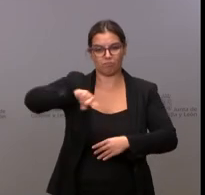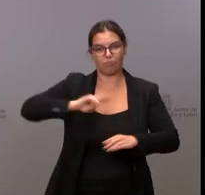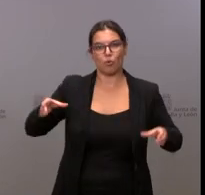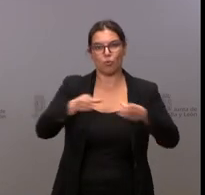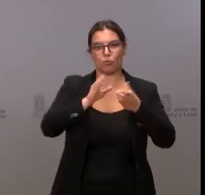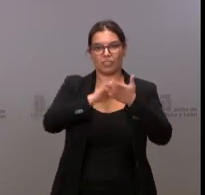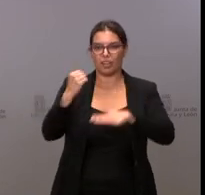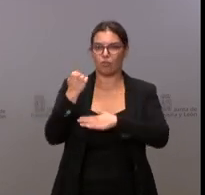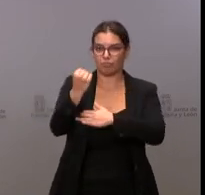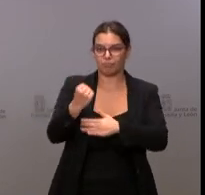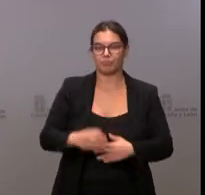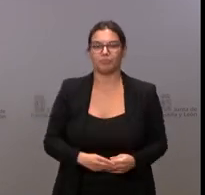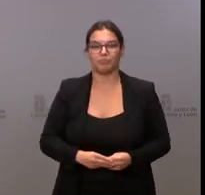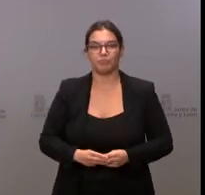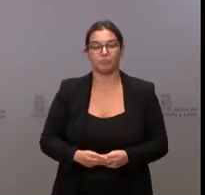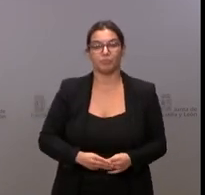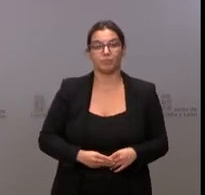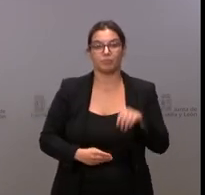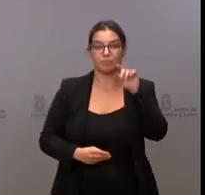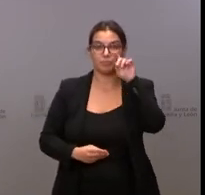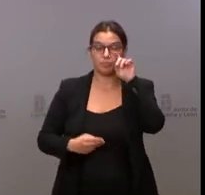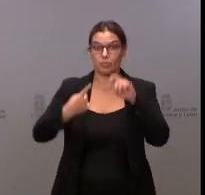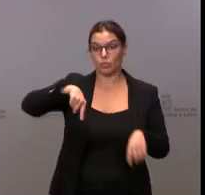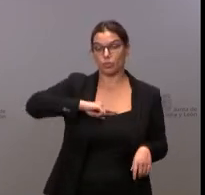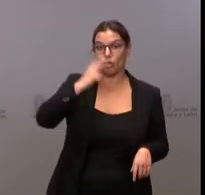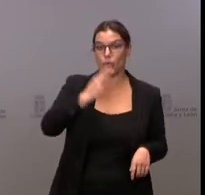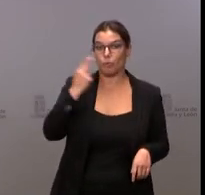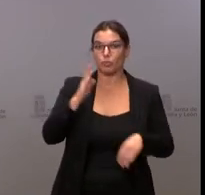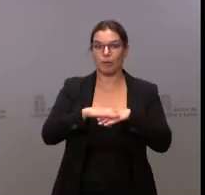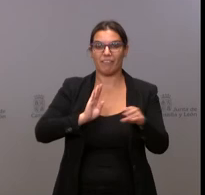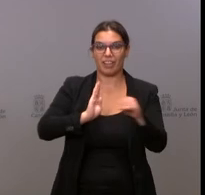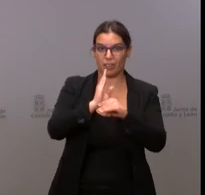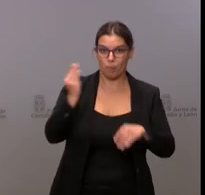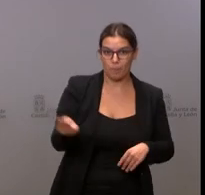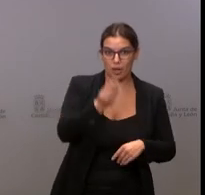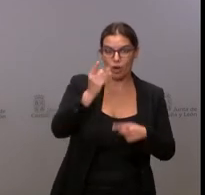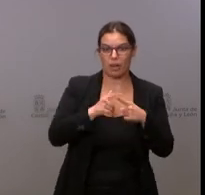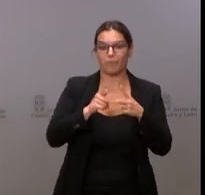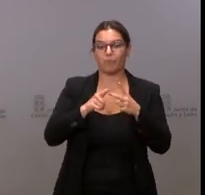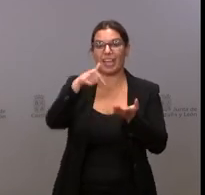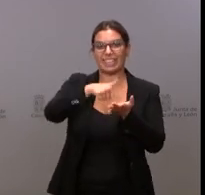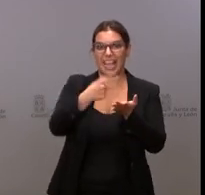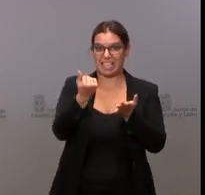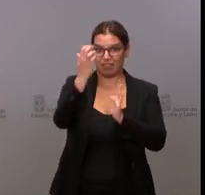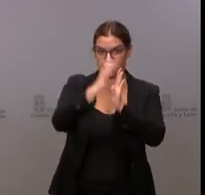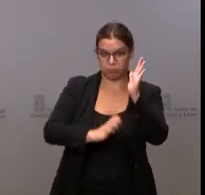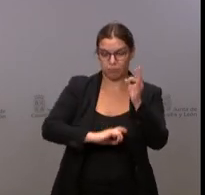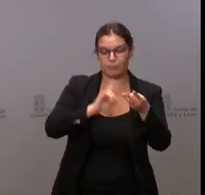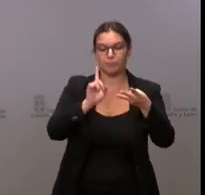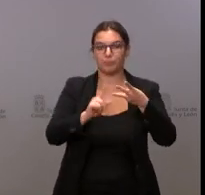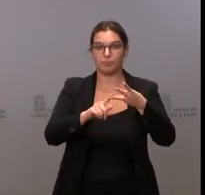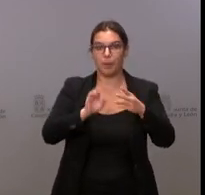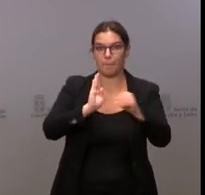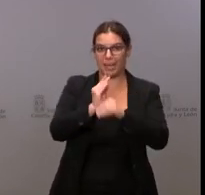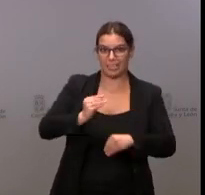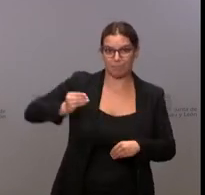léon nuestros compromisos mejora de la financiación reducción de tasas e incremento de